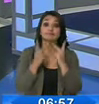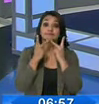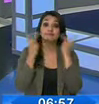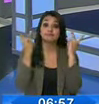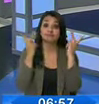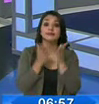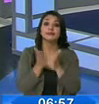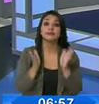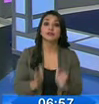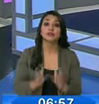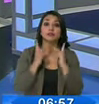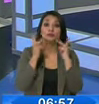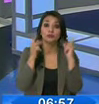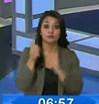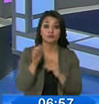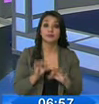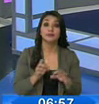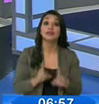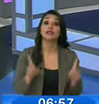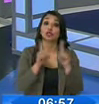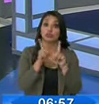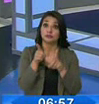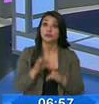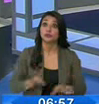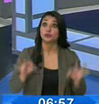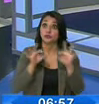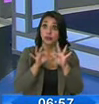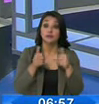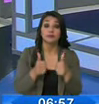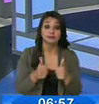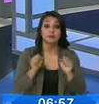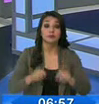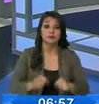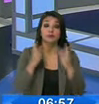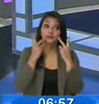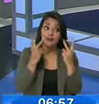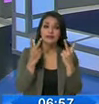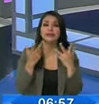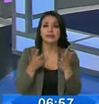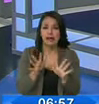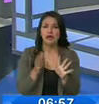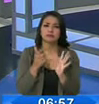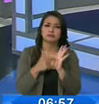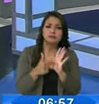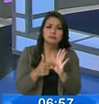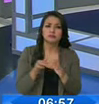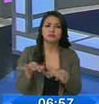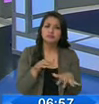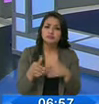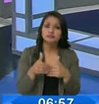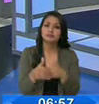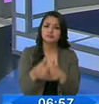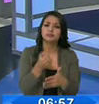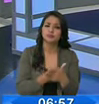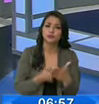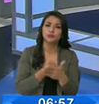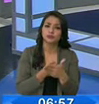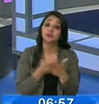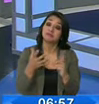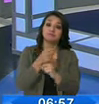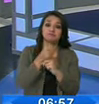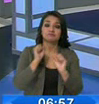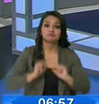Dentro del servicio público. Eso es un dato, por ejemplo, rescatable. Es un gran logro, rescatable. Gran logro. Ahí se ven ya los hechos, se evidencia también la lucha que se ha tenido.